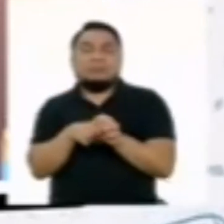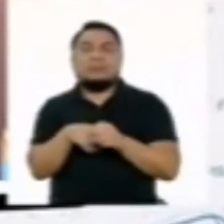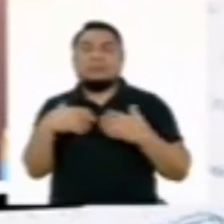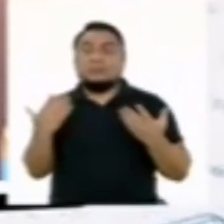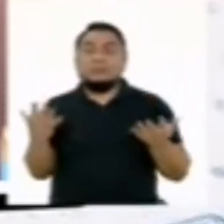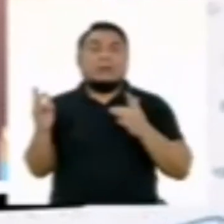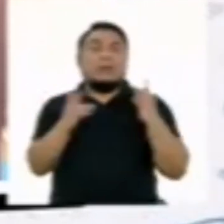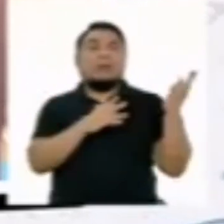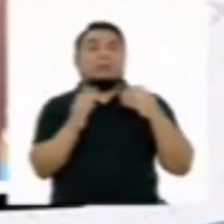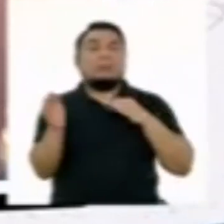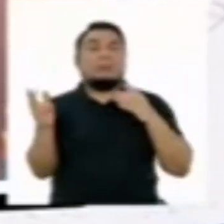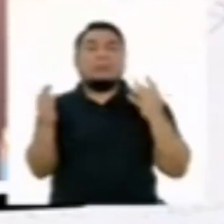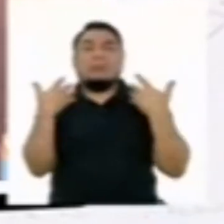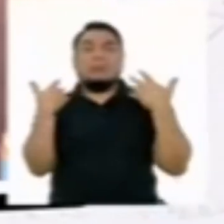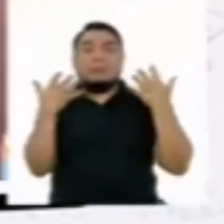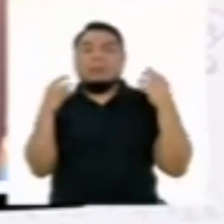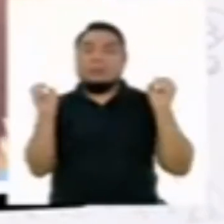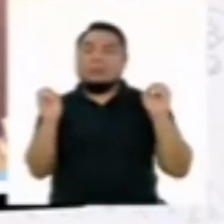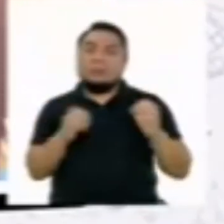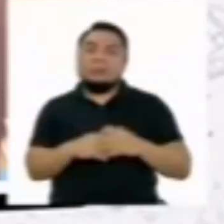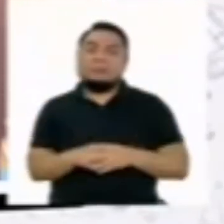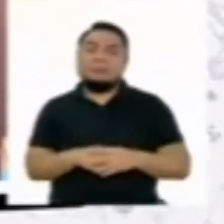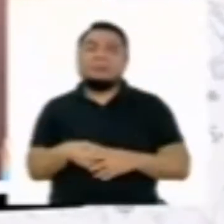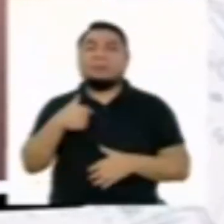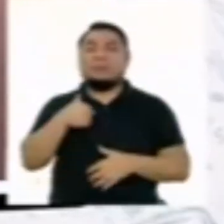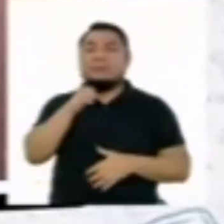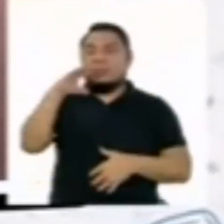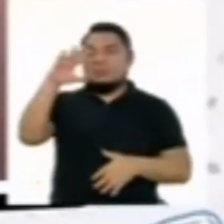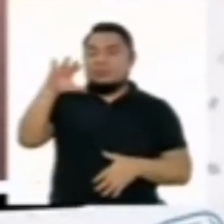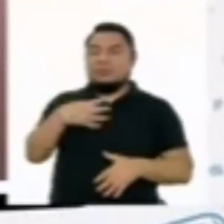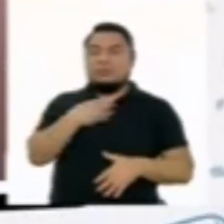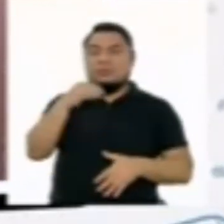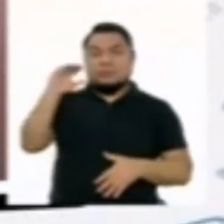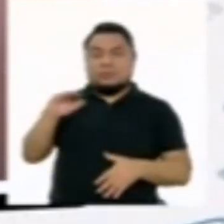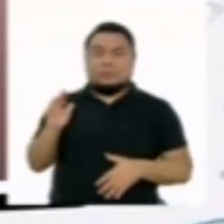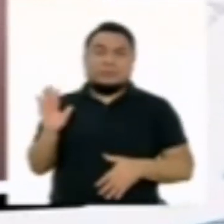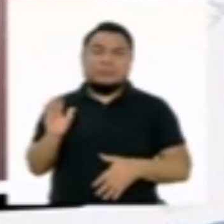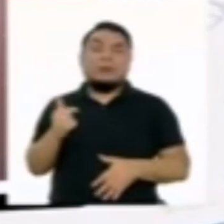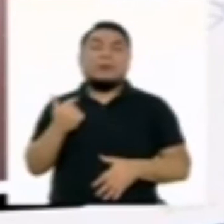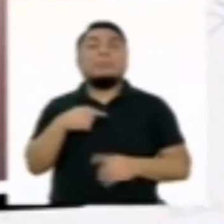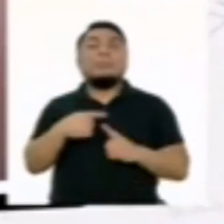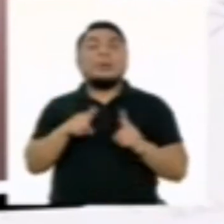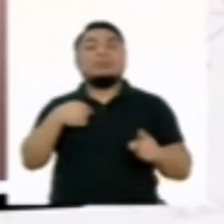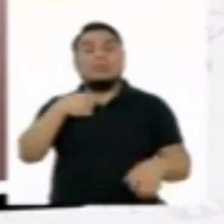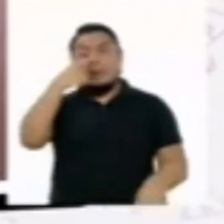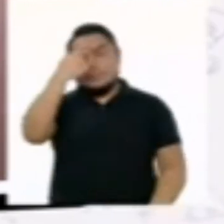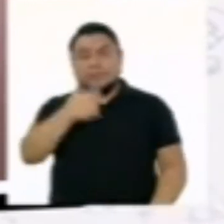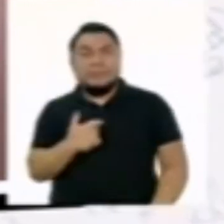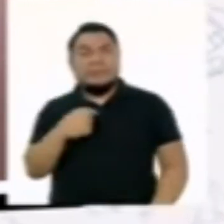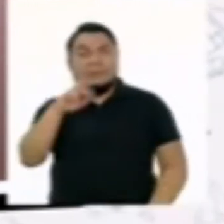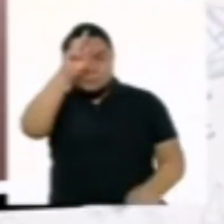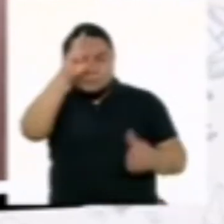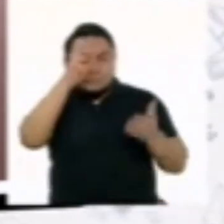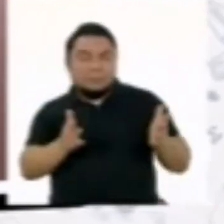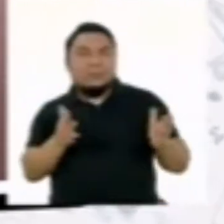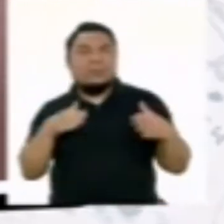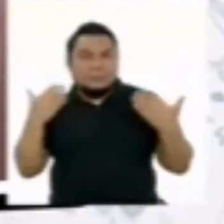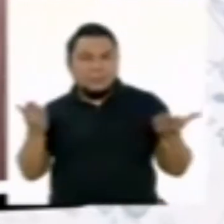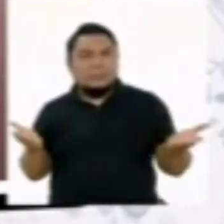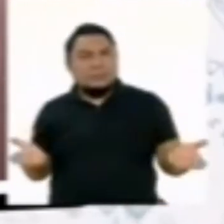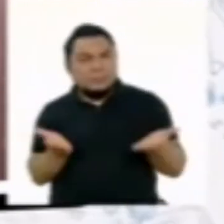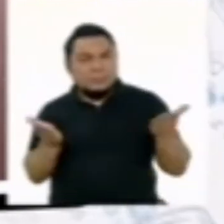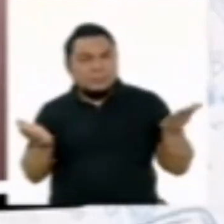adecuada ventilación. Yo todavía soy menor de edad. Como ciudadana, ¿puedo